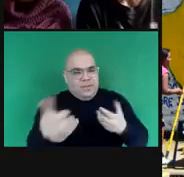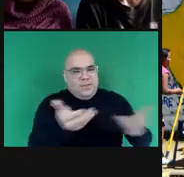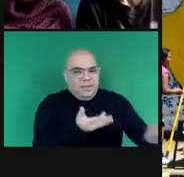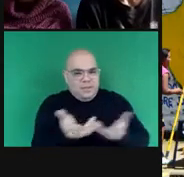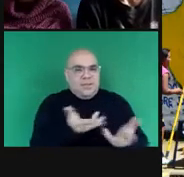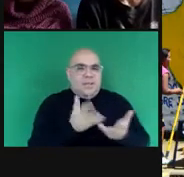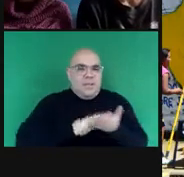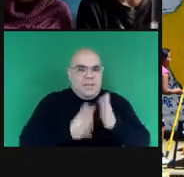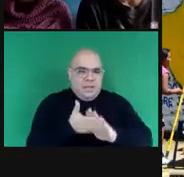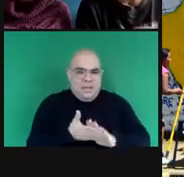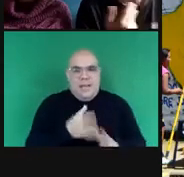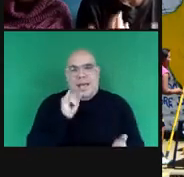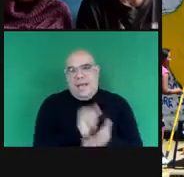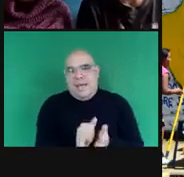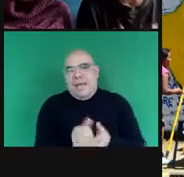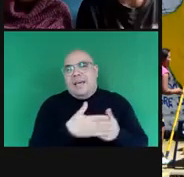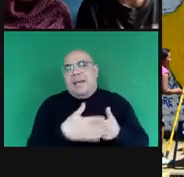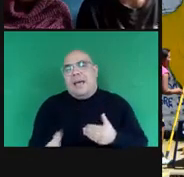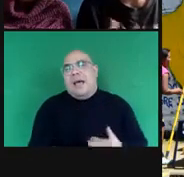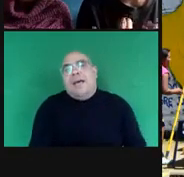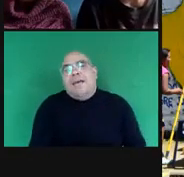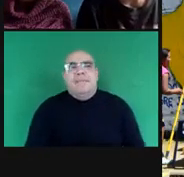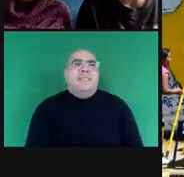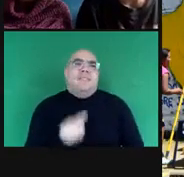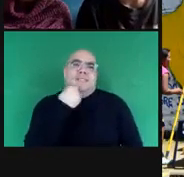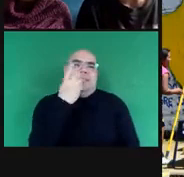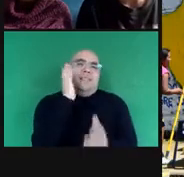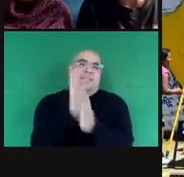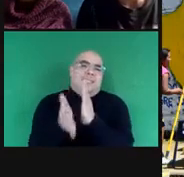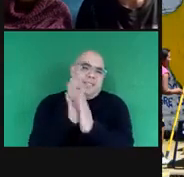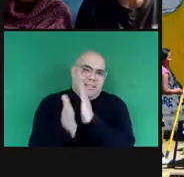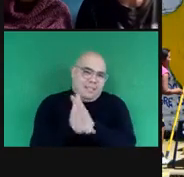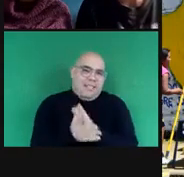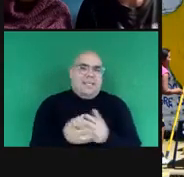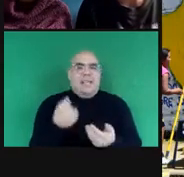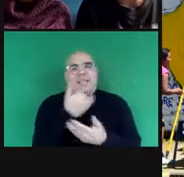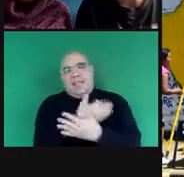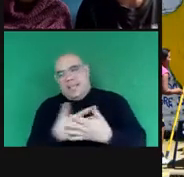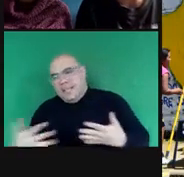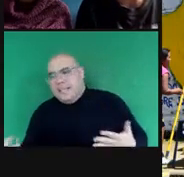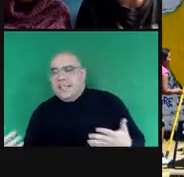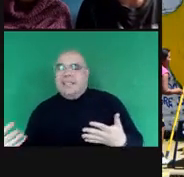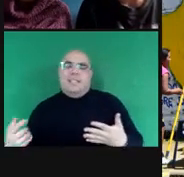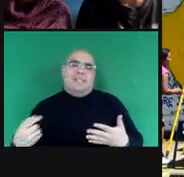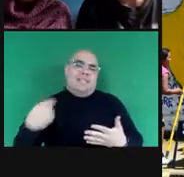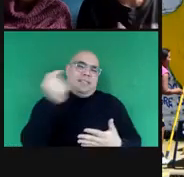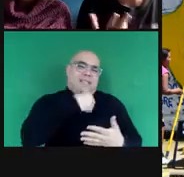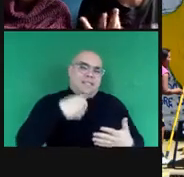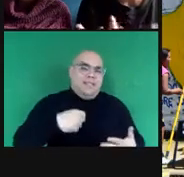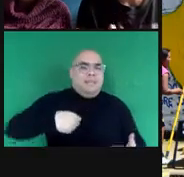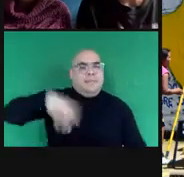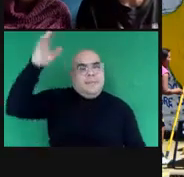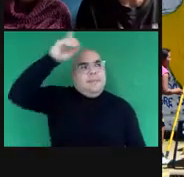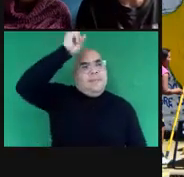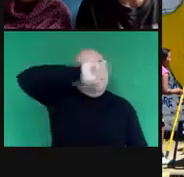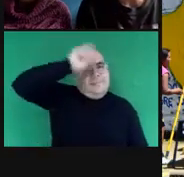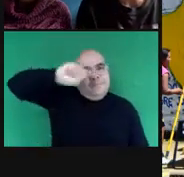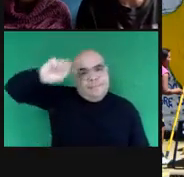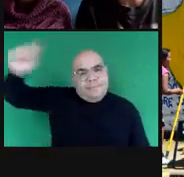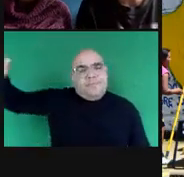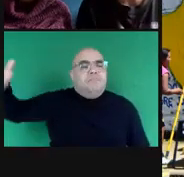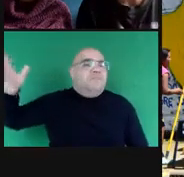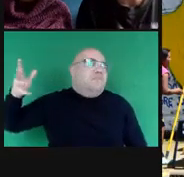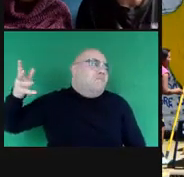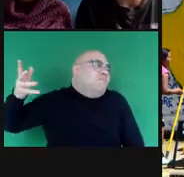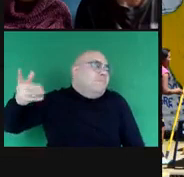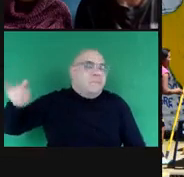pues volvimos a esto de escribir, ¿no? De las letras, algo muy del graffiti, de algo que también se